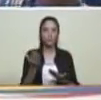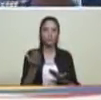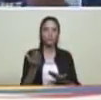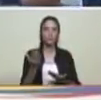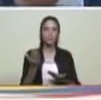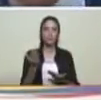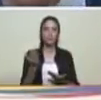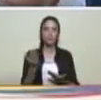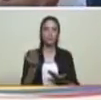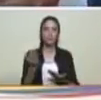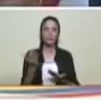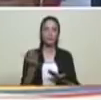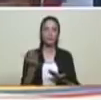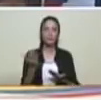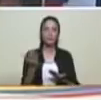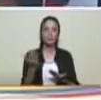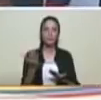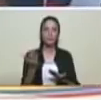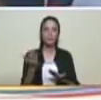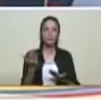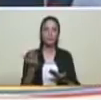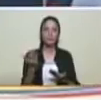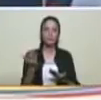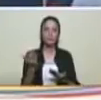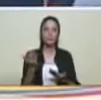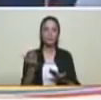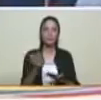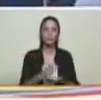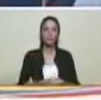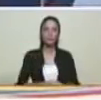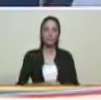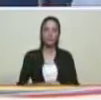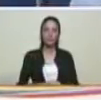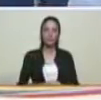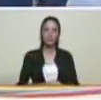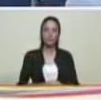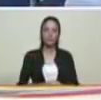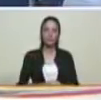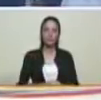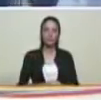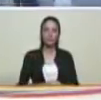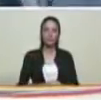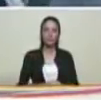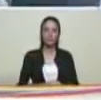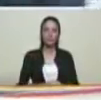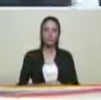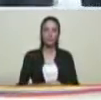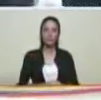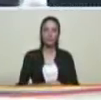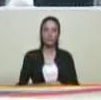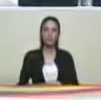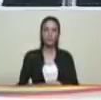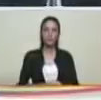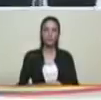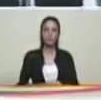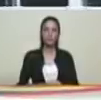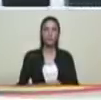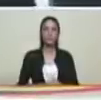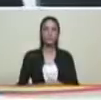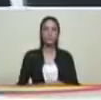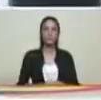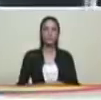director de la academia militar de la guardia nacional bolivariana y comandante de la agrupación de parada